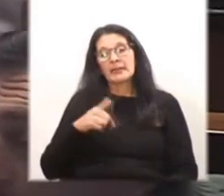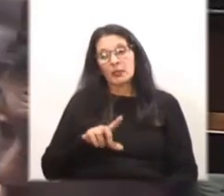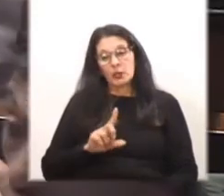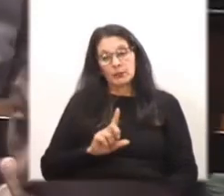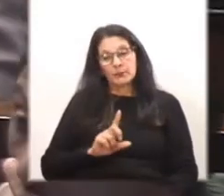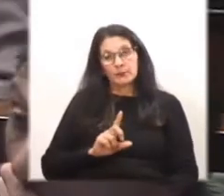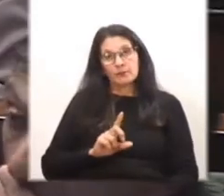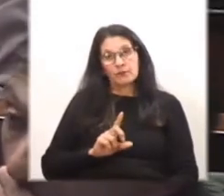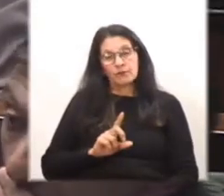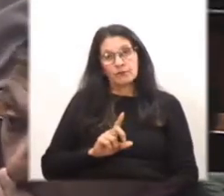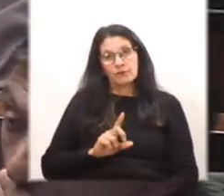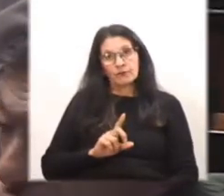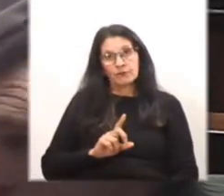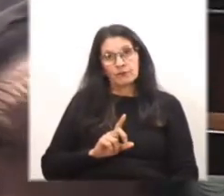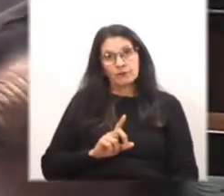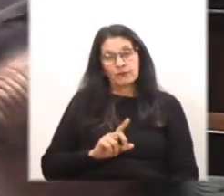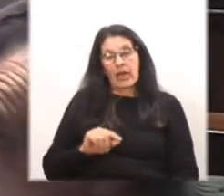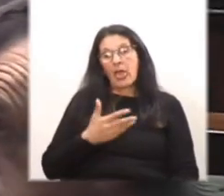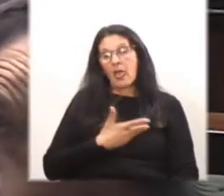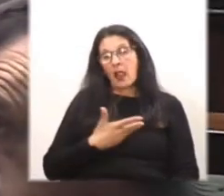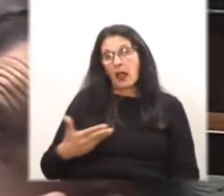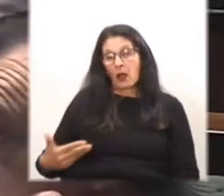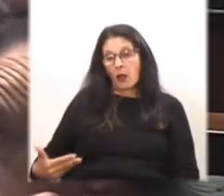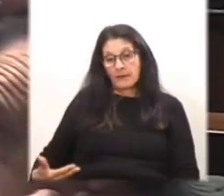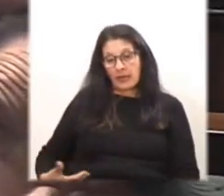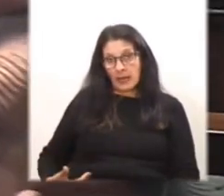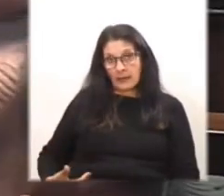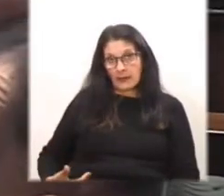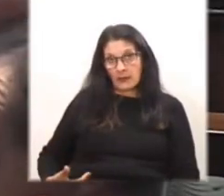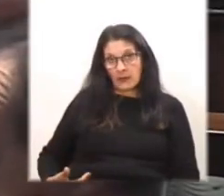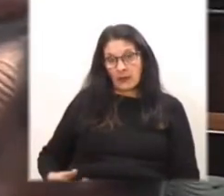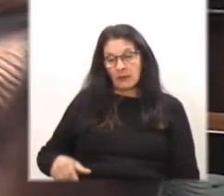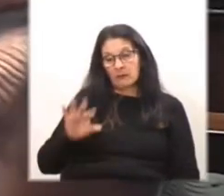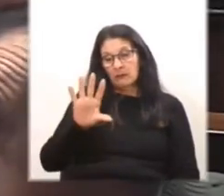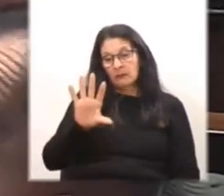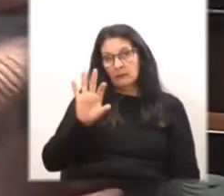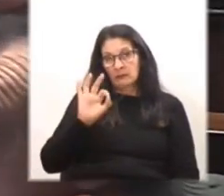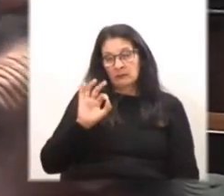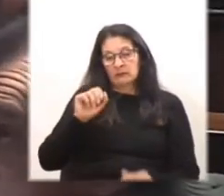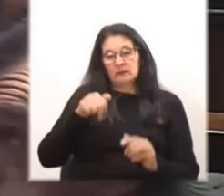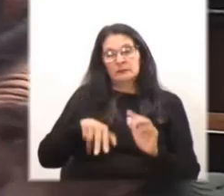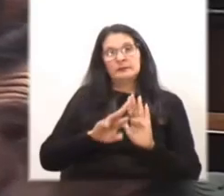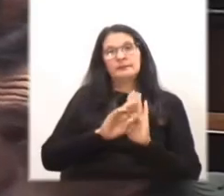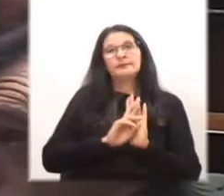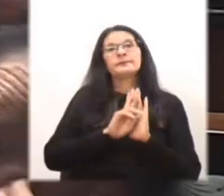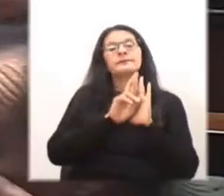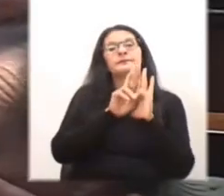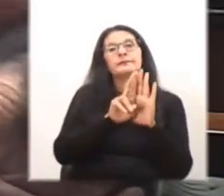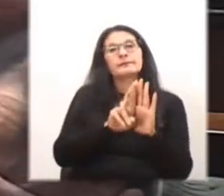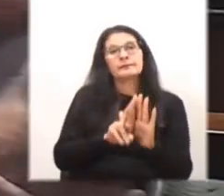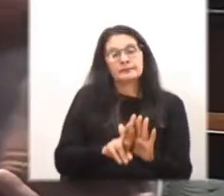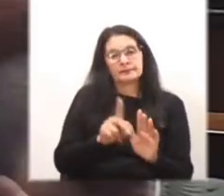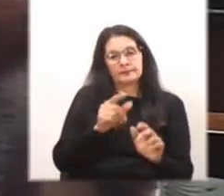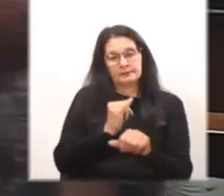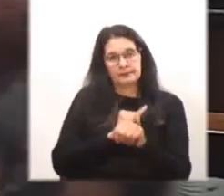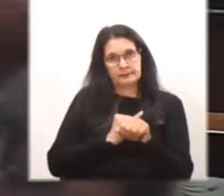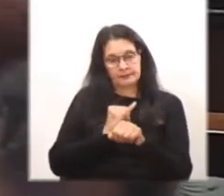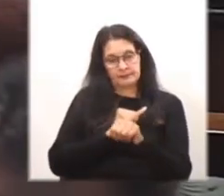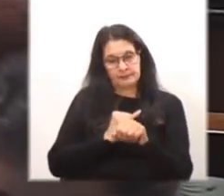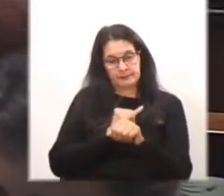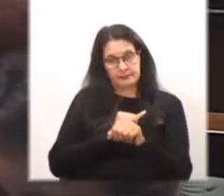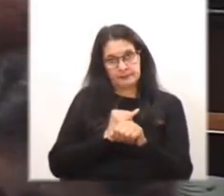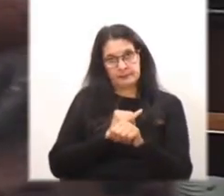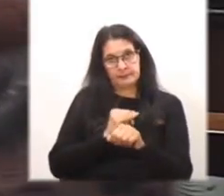Pero el gobierno optó, en lugar de respaldar la institucionalidad de su representación